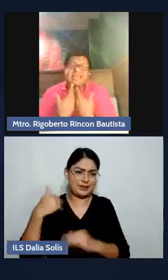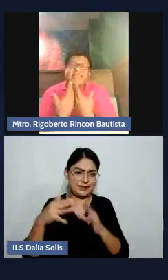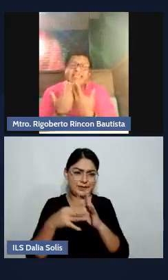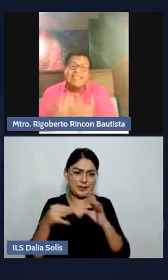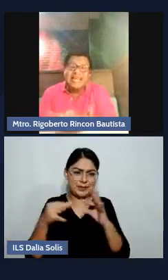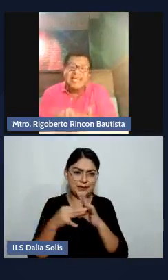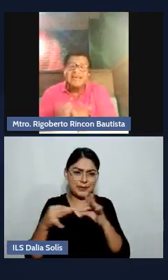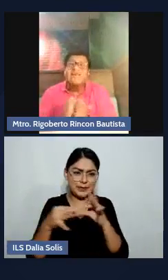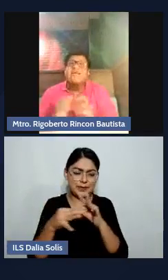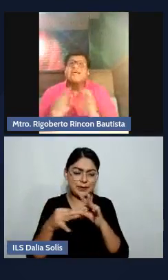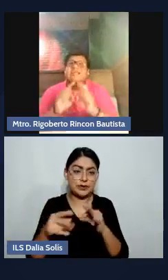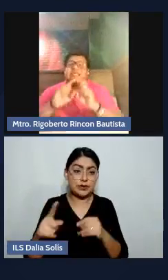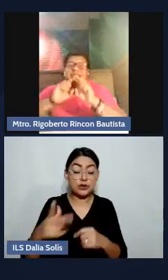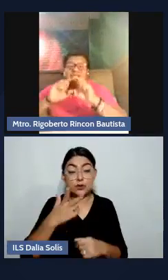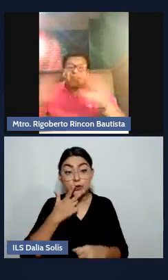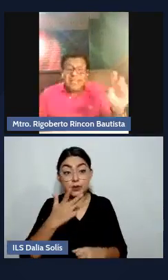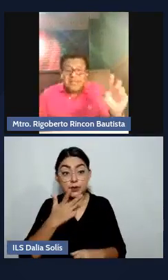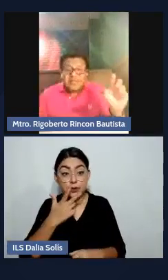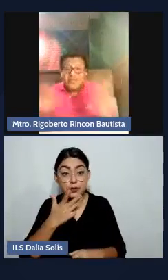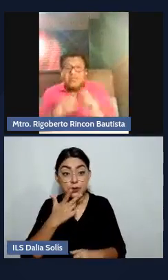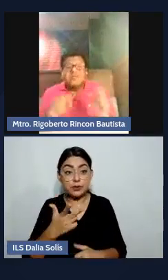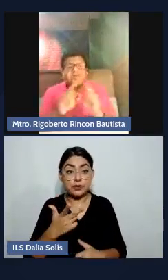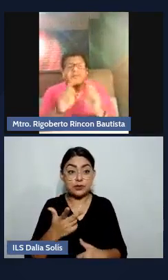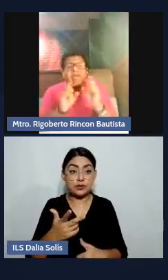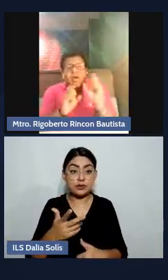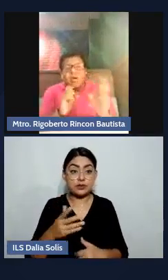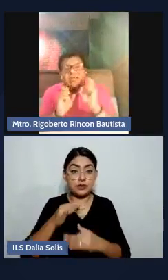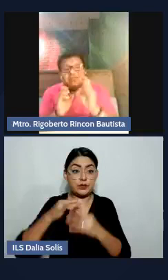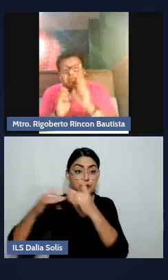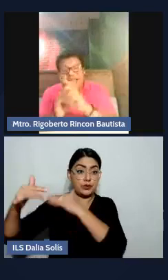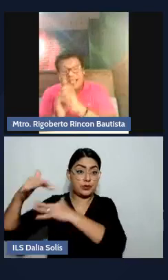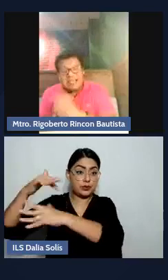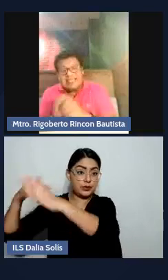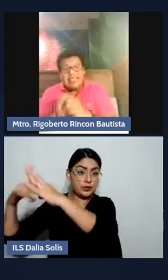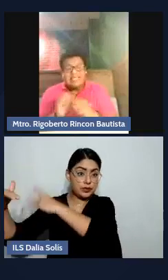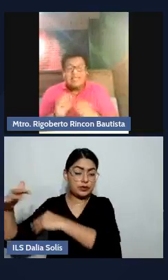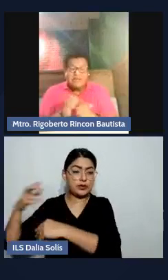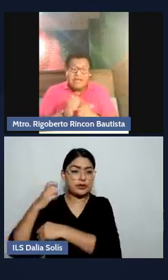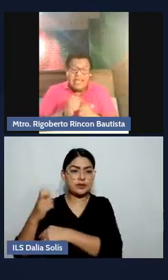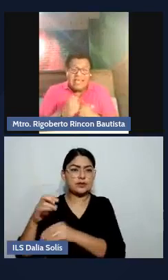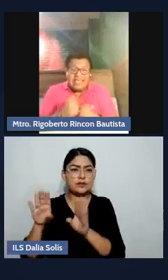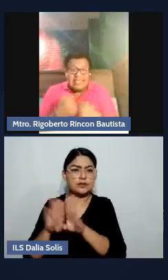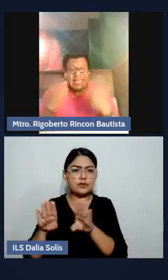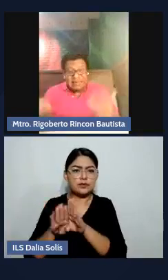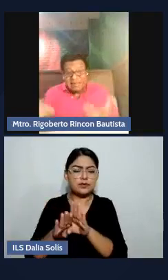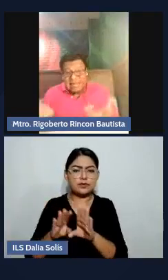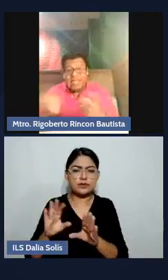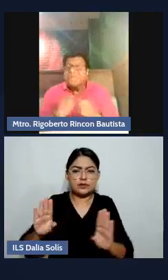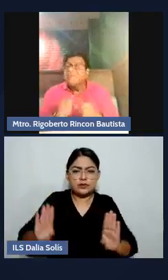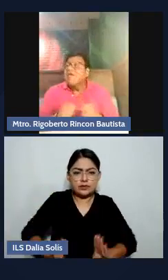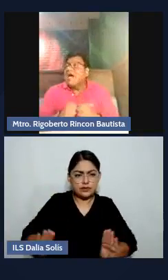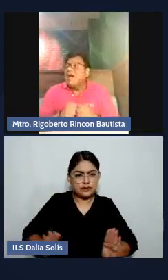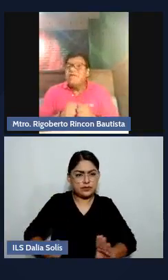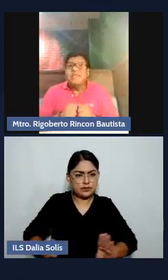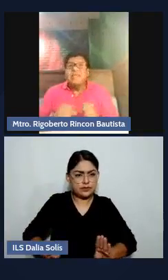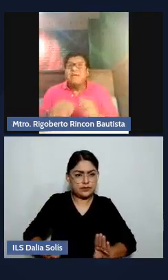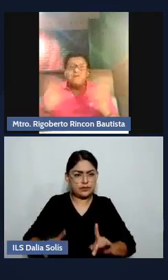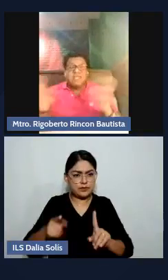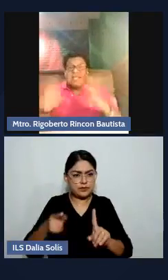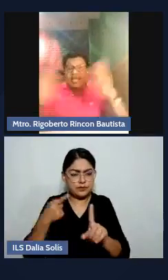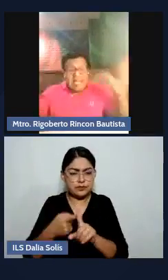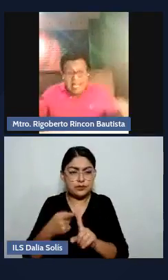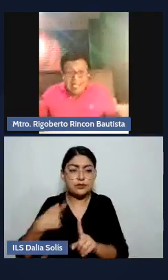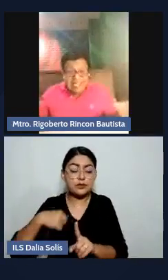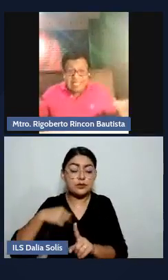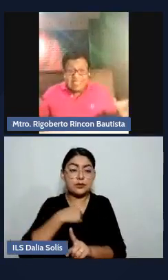cigarro desde estos tres humos, cuáles sus características de cada una de ellas y que al final vamos a llegar al